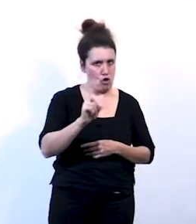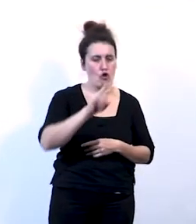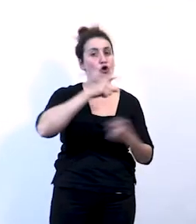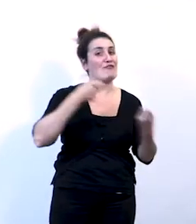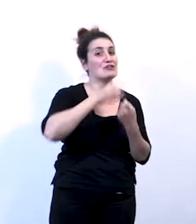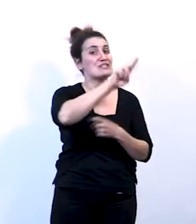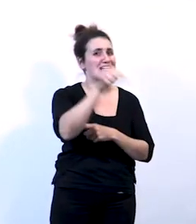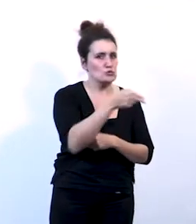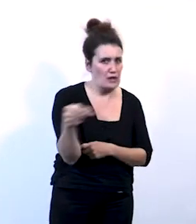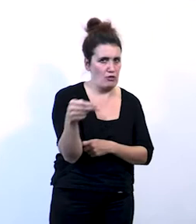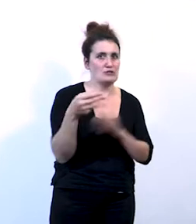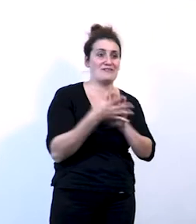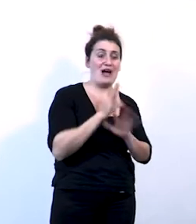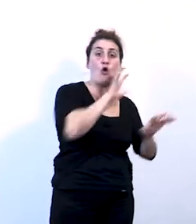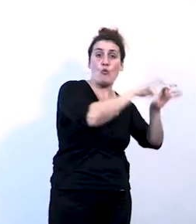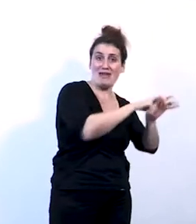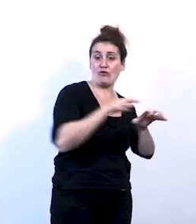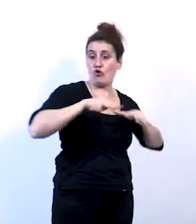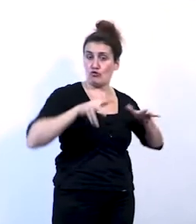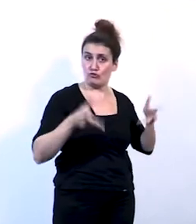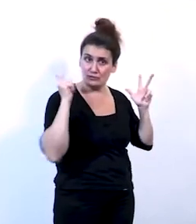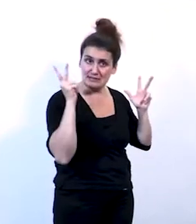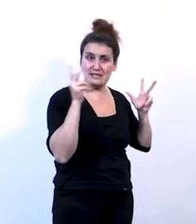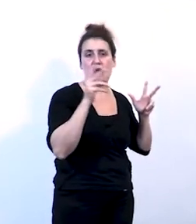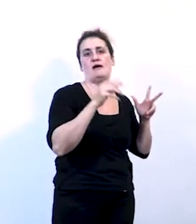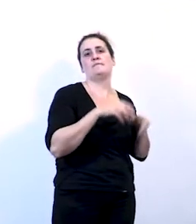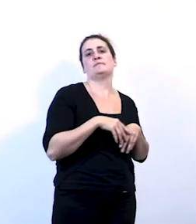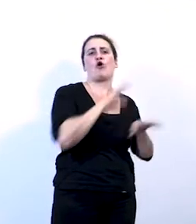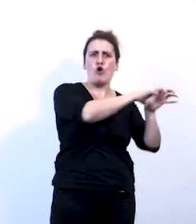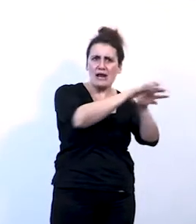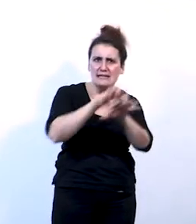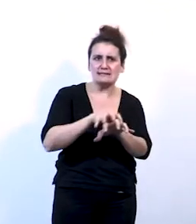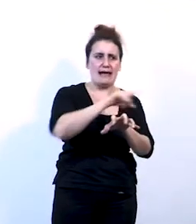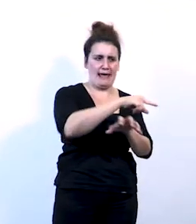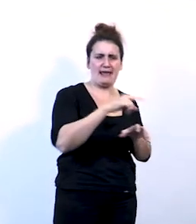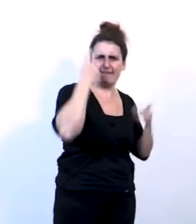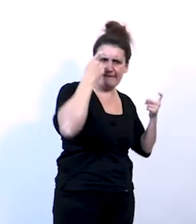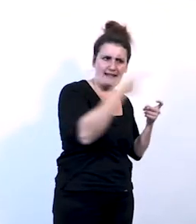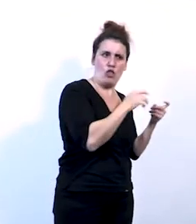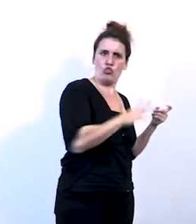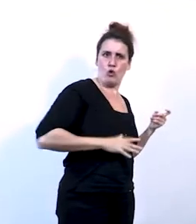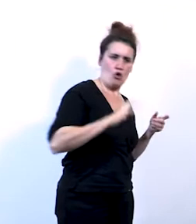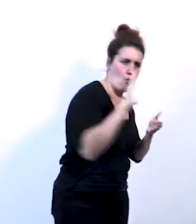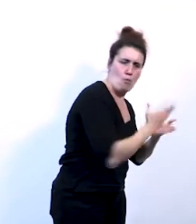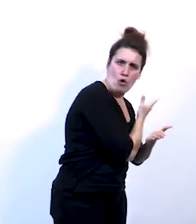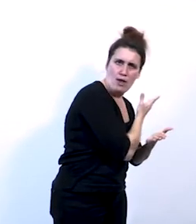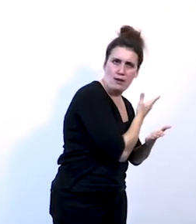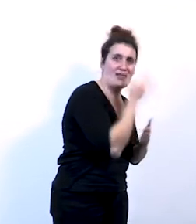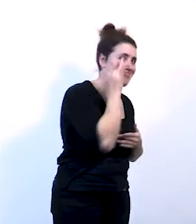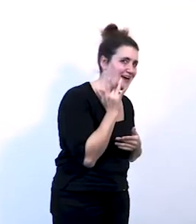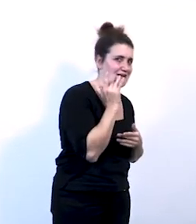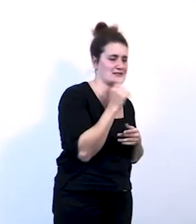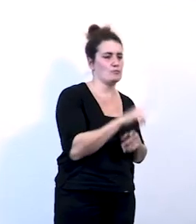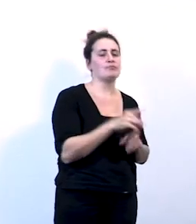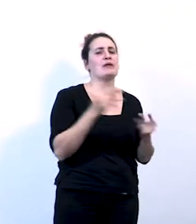decir, la ocupación sionista, colonialista, que va a borrar al dueño de la tierra, a los indígenas. Muy ligero,